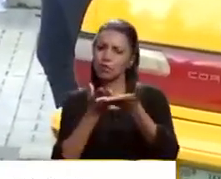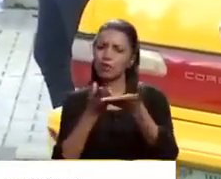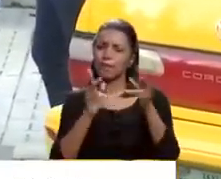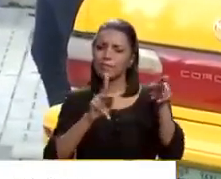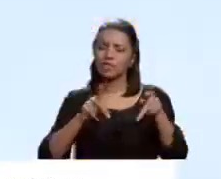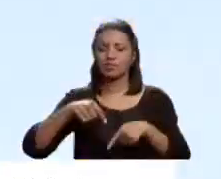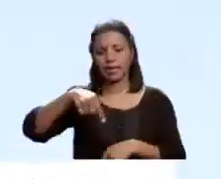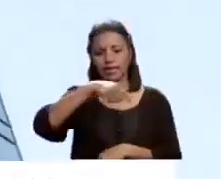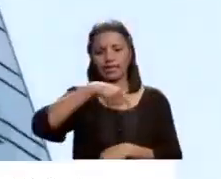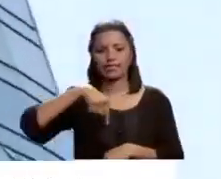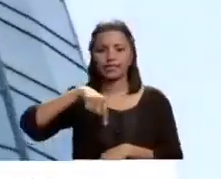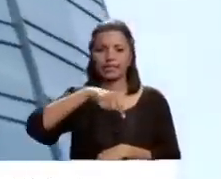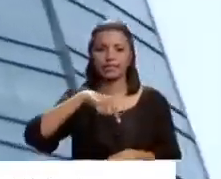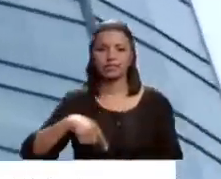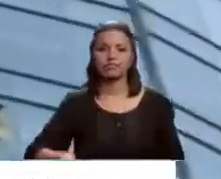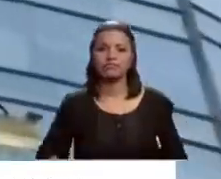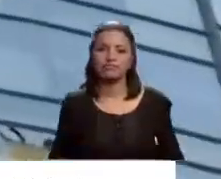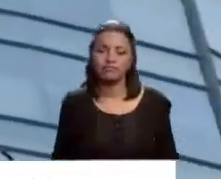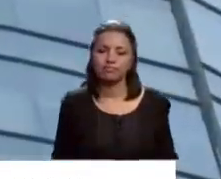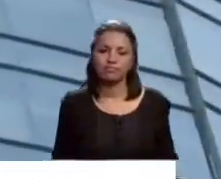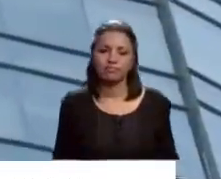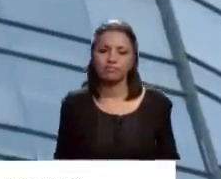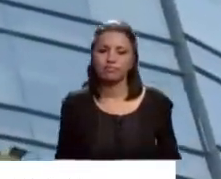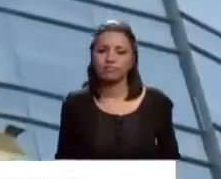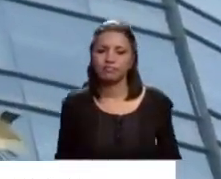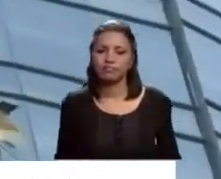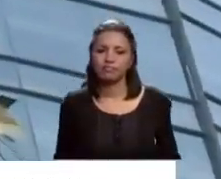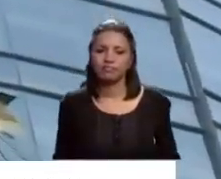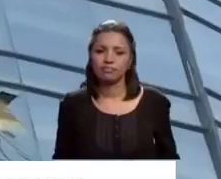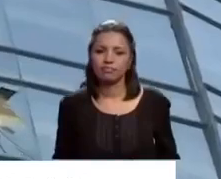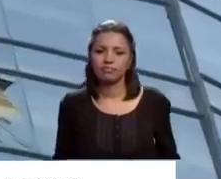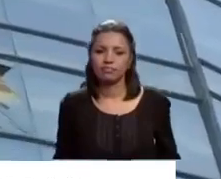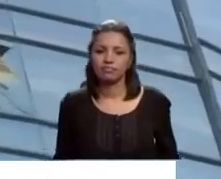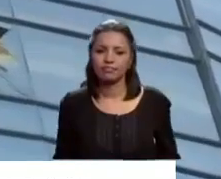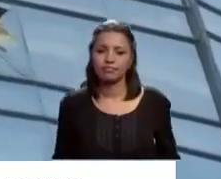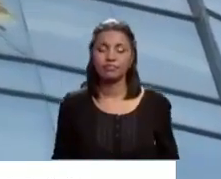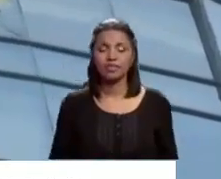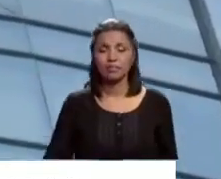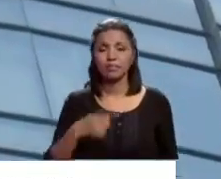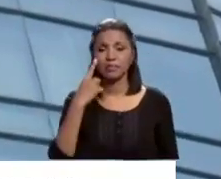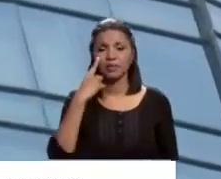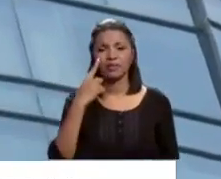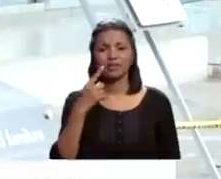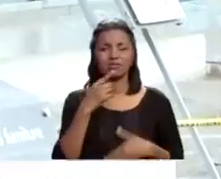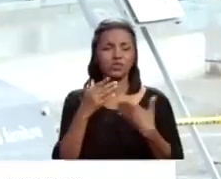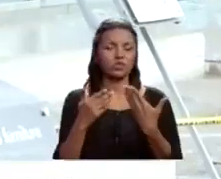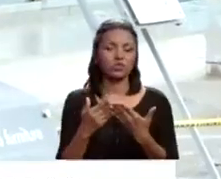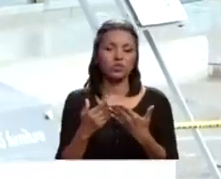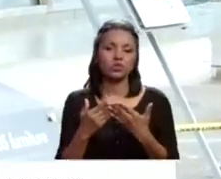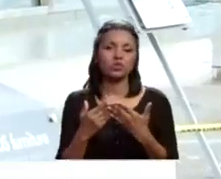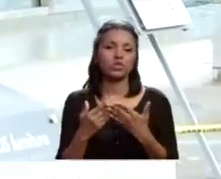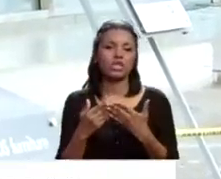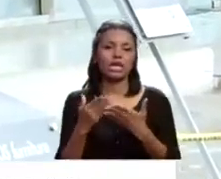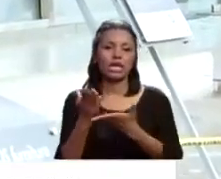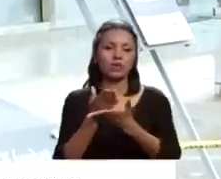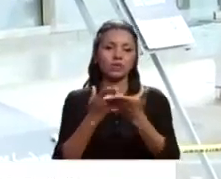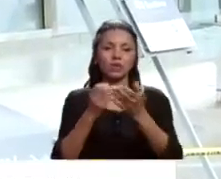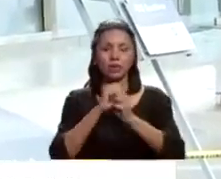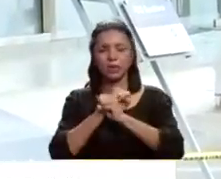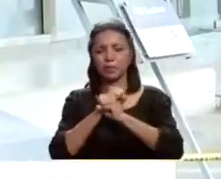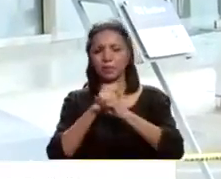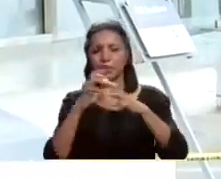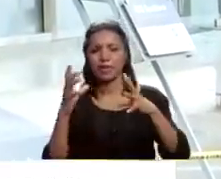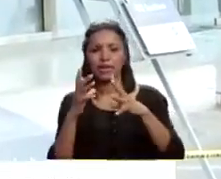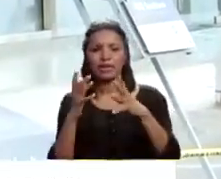a por lo menos 5 o 6 edificios de la zona que se habían visto afectados tras la explosión, la rotura de vidrios,